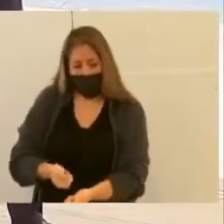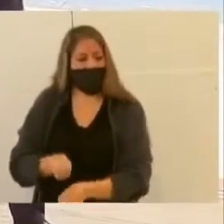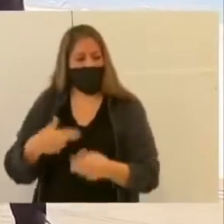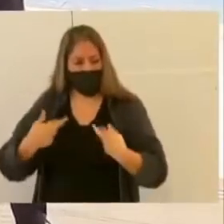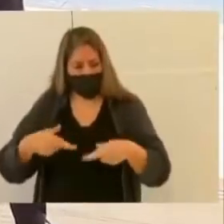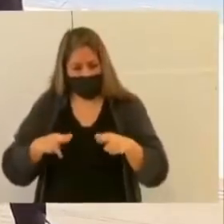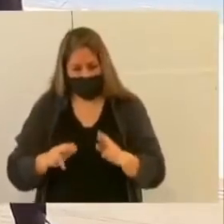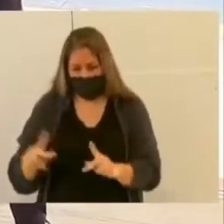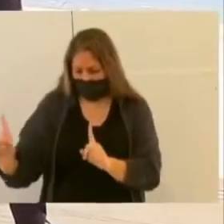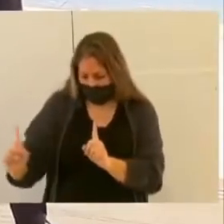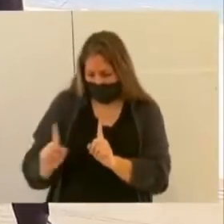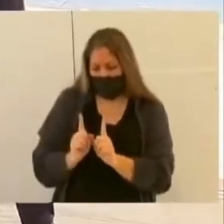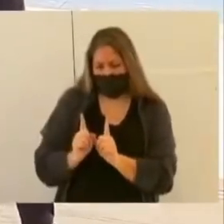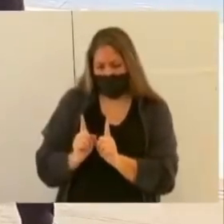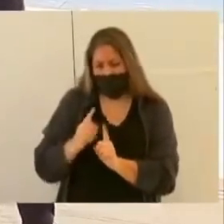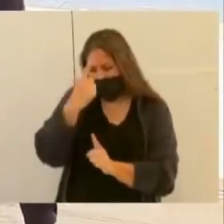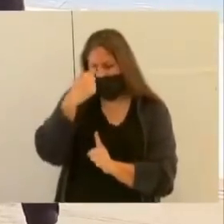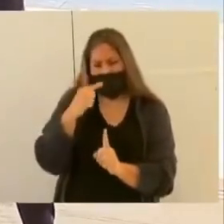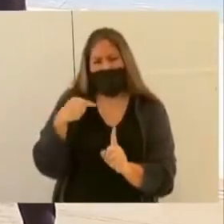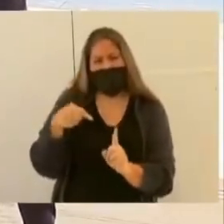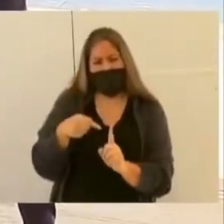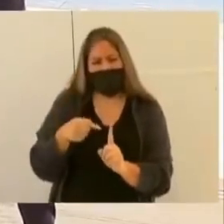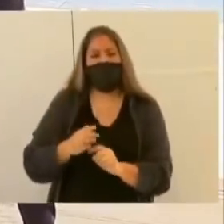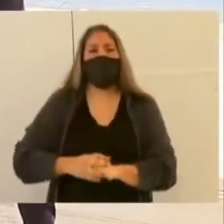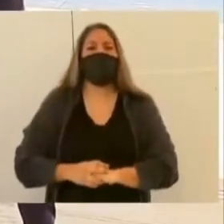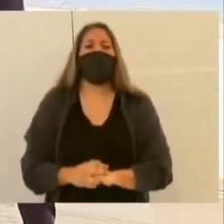del distrito de riego, en el cual pues hemos